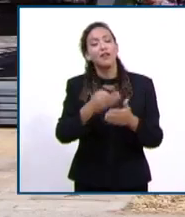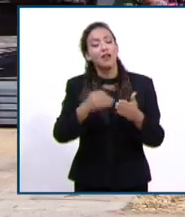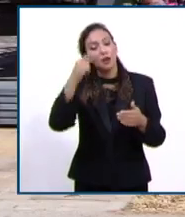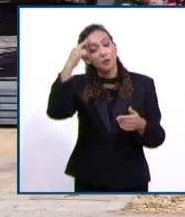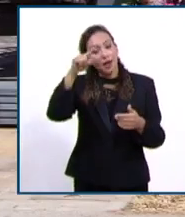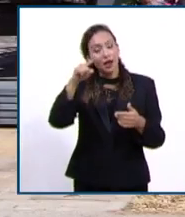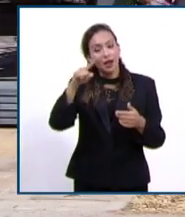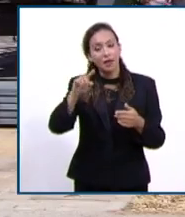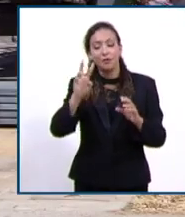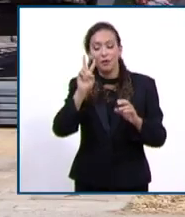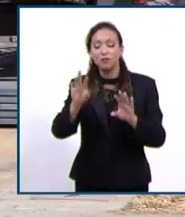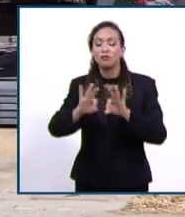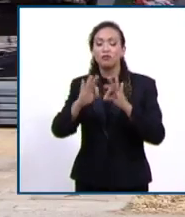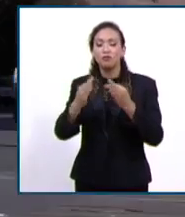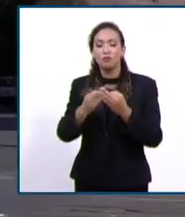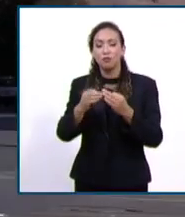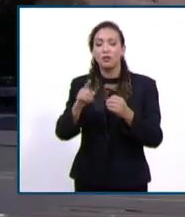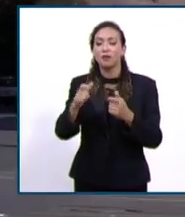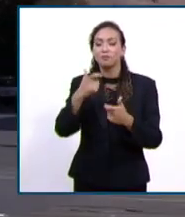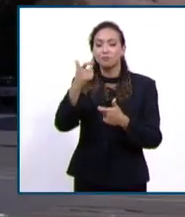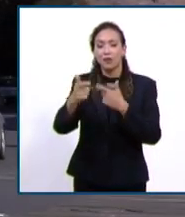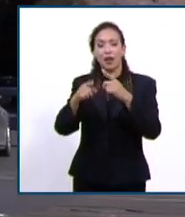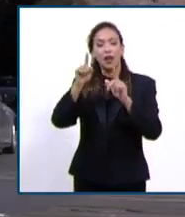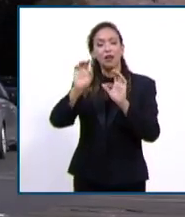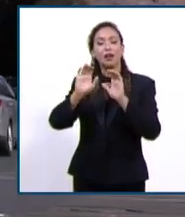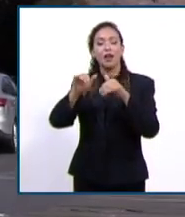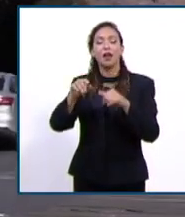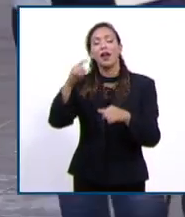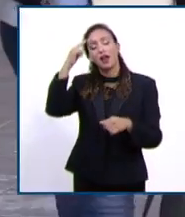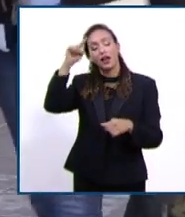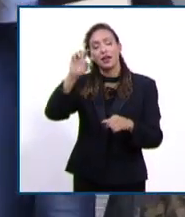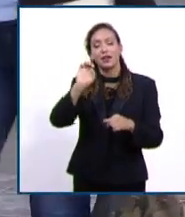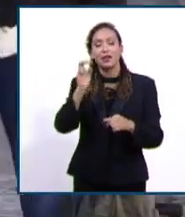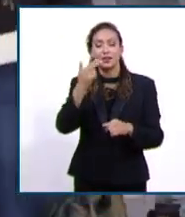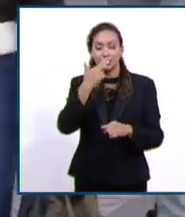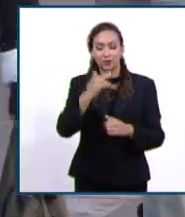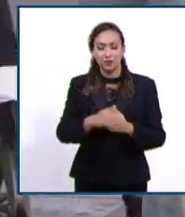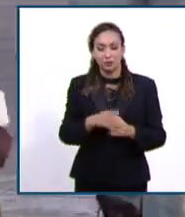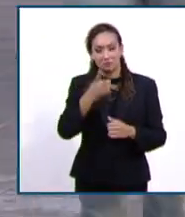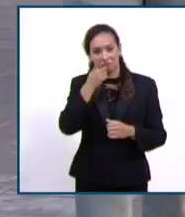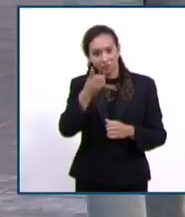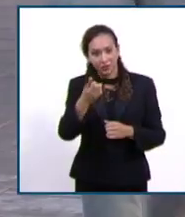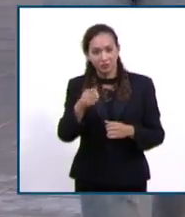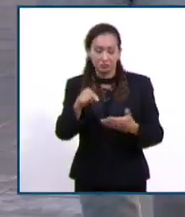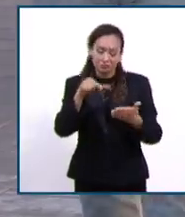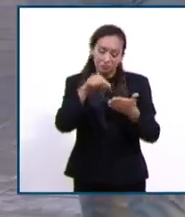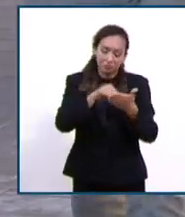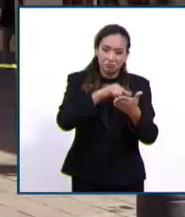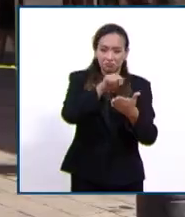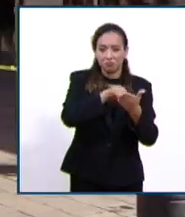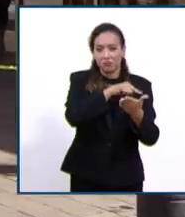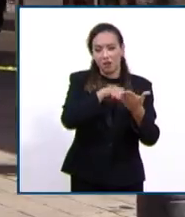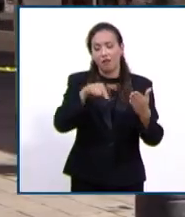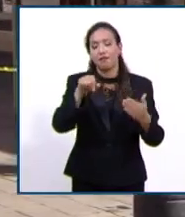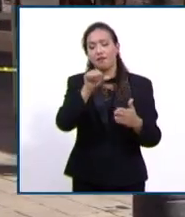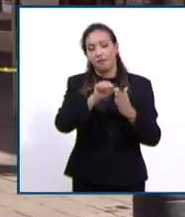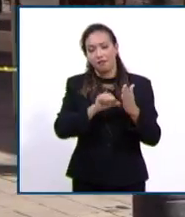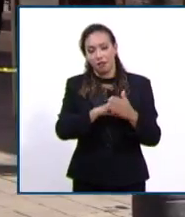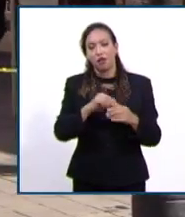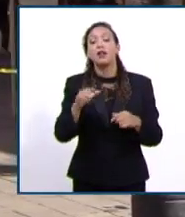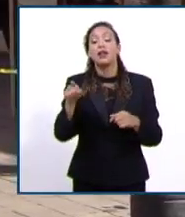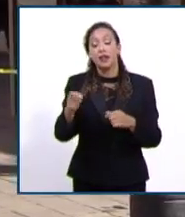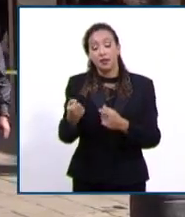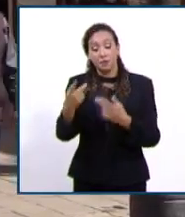Arrendamientos y Contratación de Servicios de Chihuahua, el Pleno declaró válida la norma impugnada, misma que permite que servidores